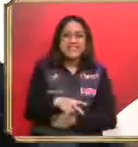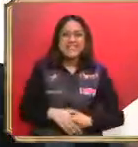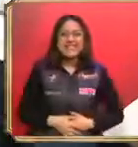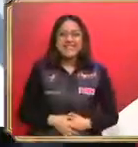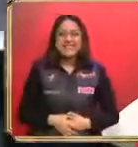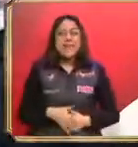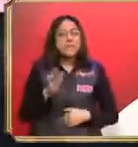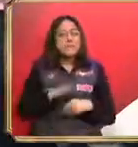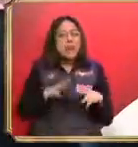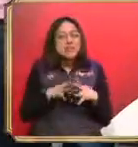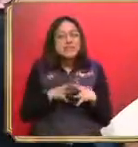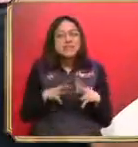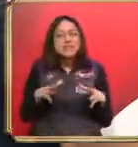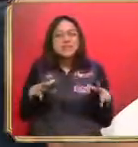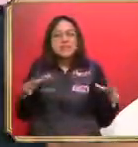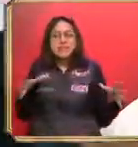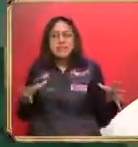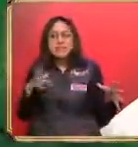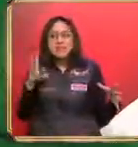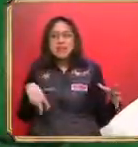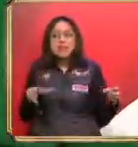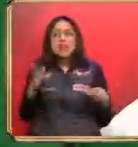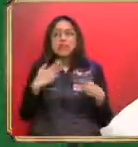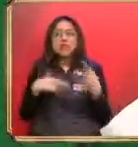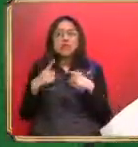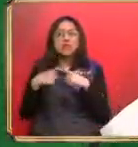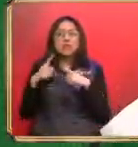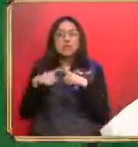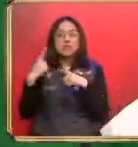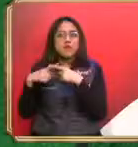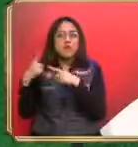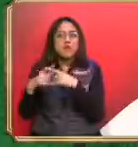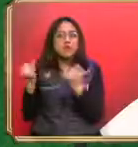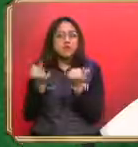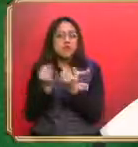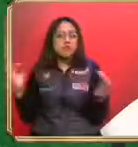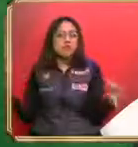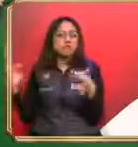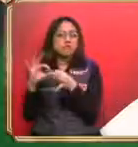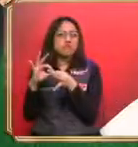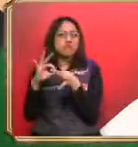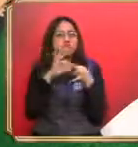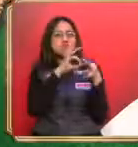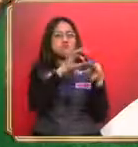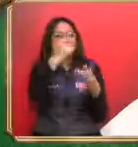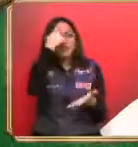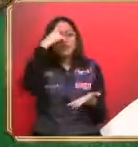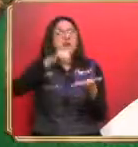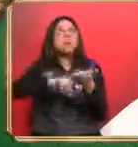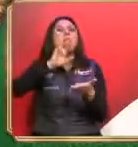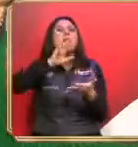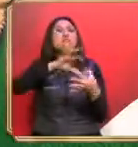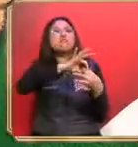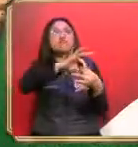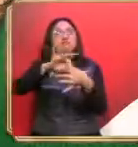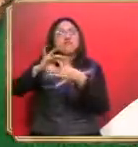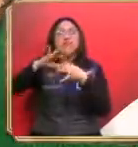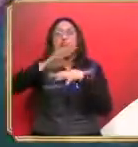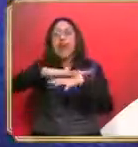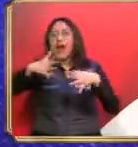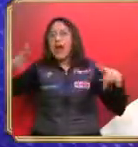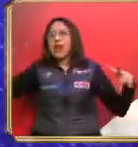ha crecido muchísimo en este mundo globalizado y hay que hacer alianzas y creo que cada vez hacemos alianzas más grandes